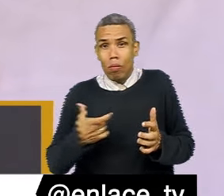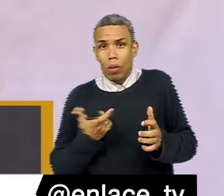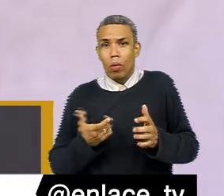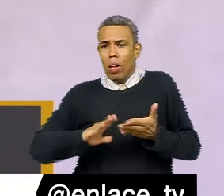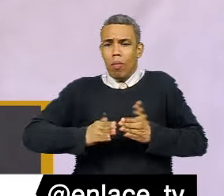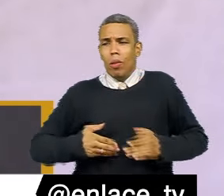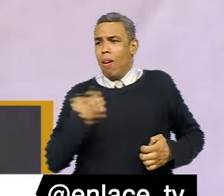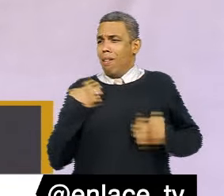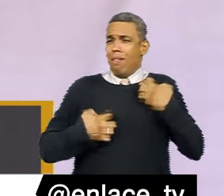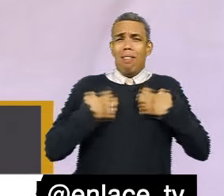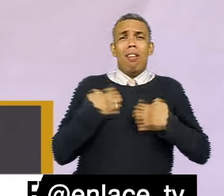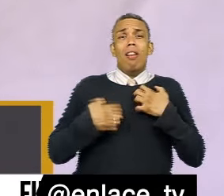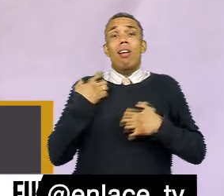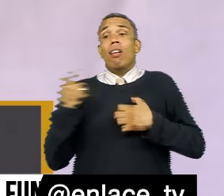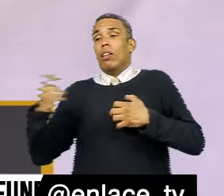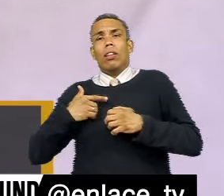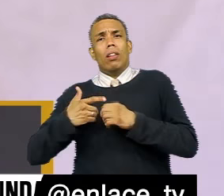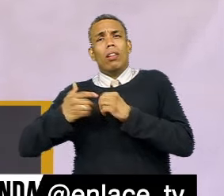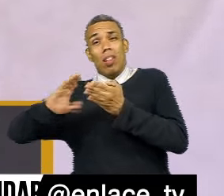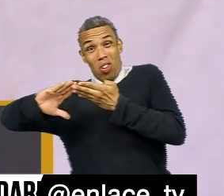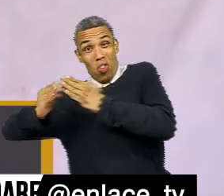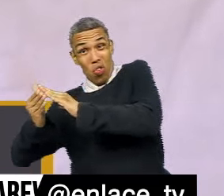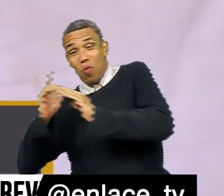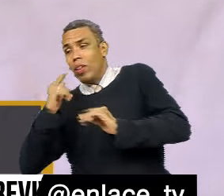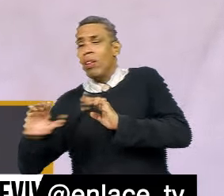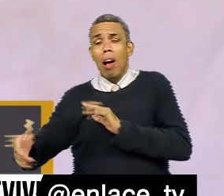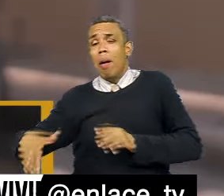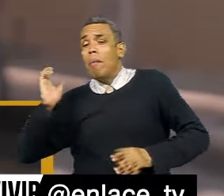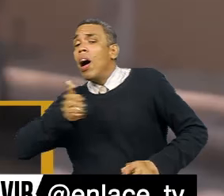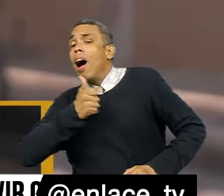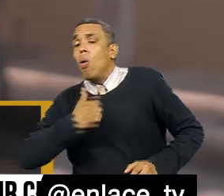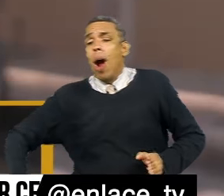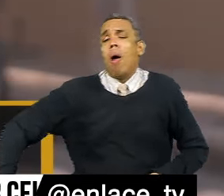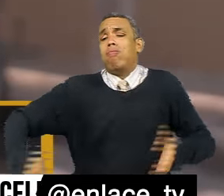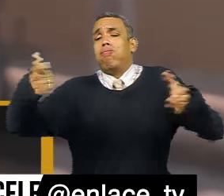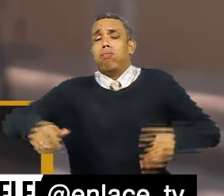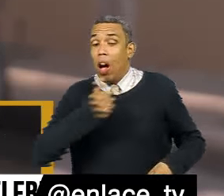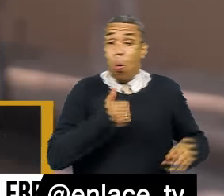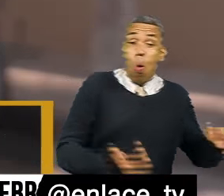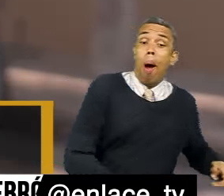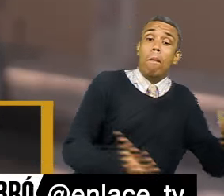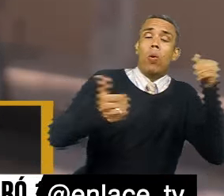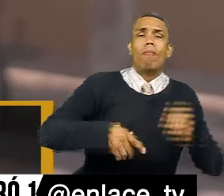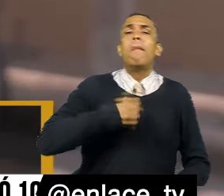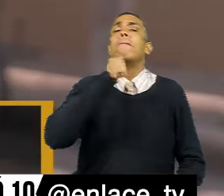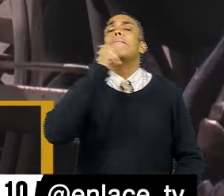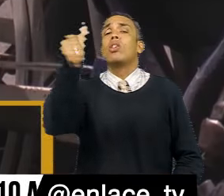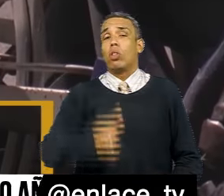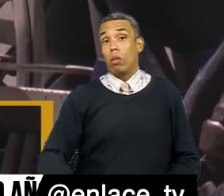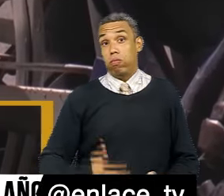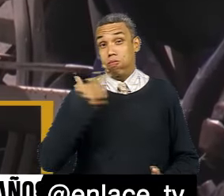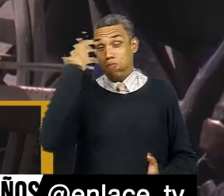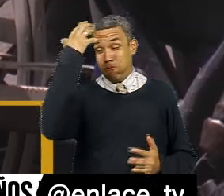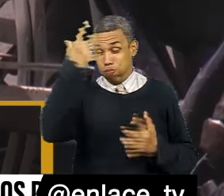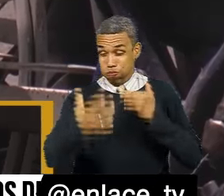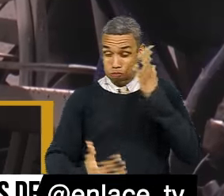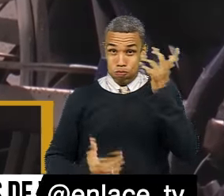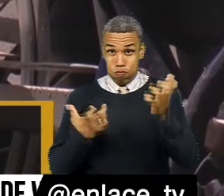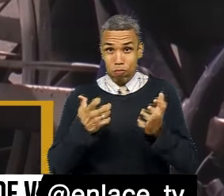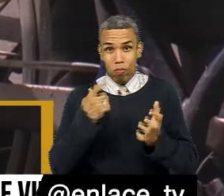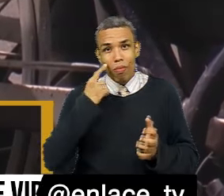para apagar el juego, pero eso lo que hacía era que más se expandía el juego en el piso. En el sector suelen ser parqueados las motocicletas, al parecer de propiedad de policías,